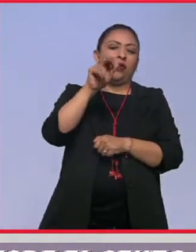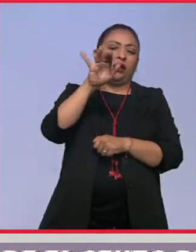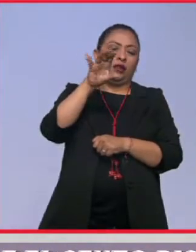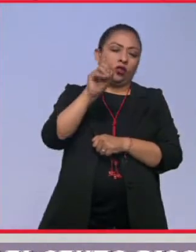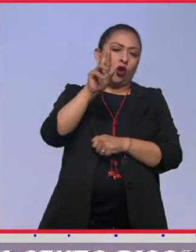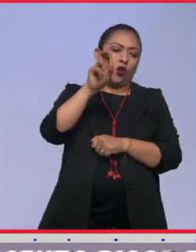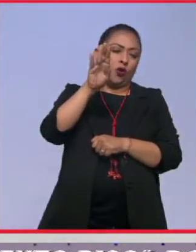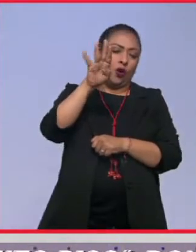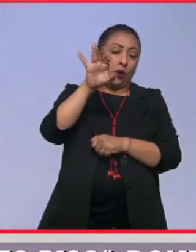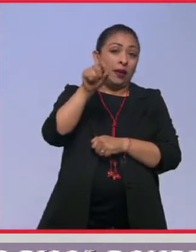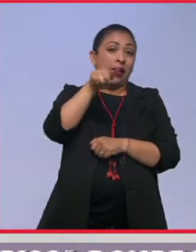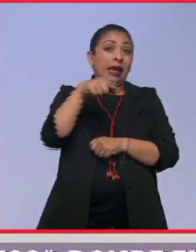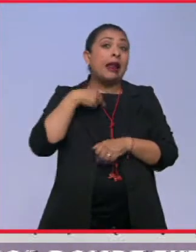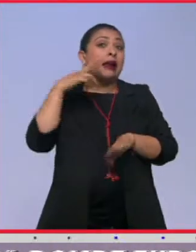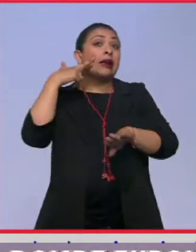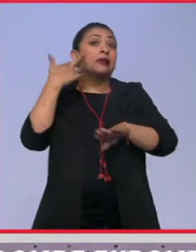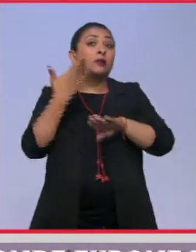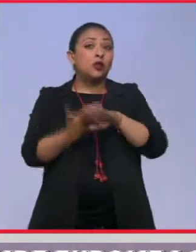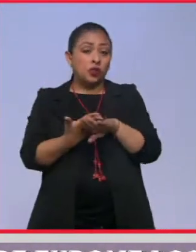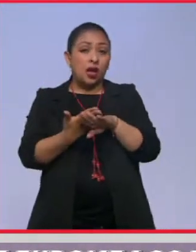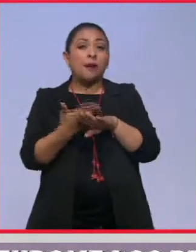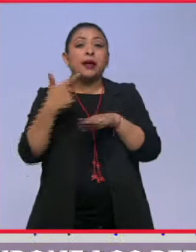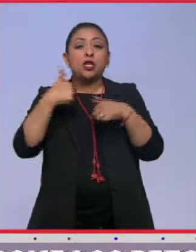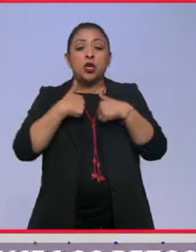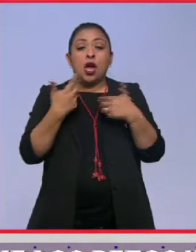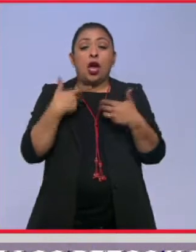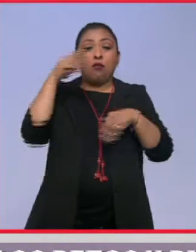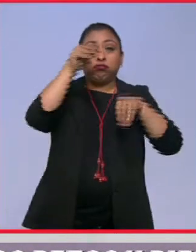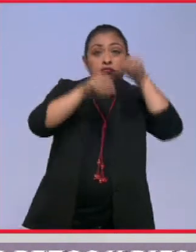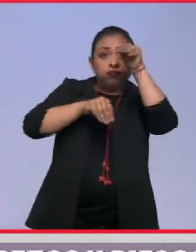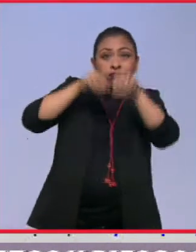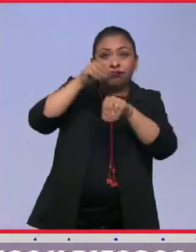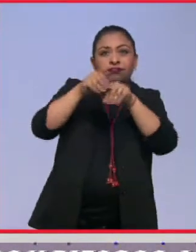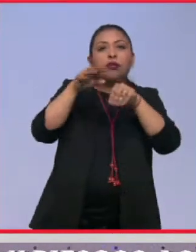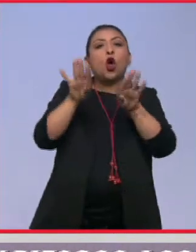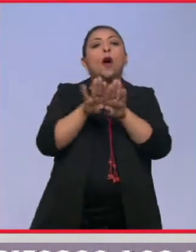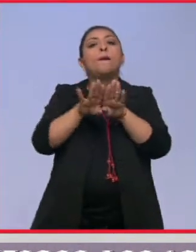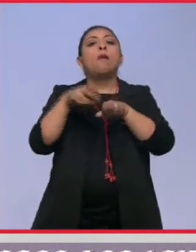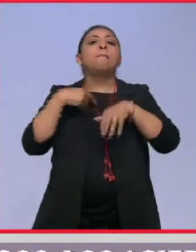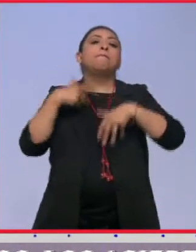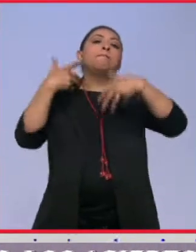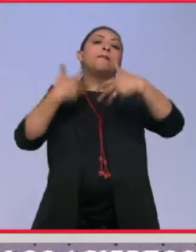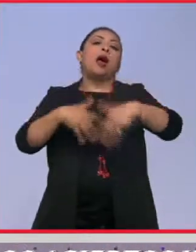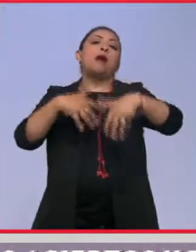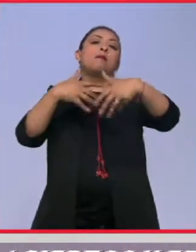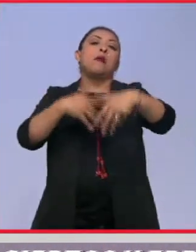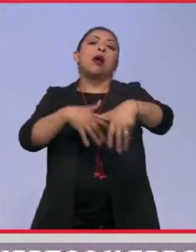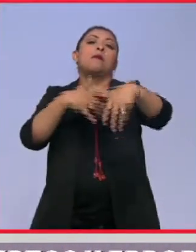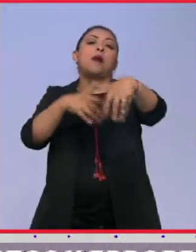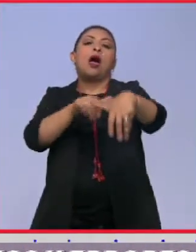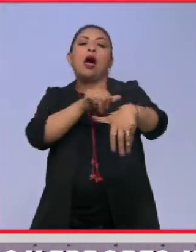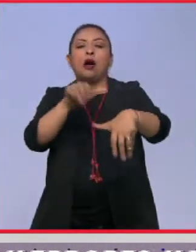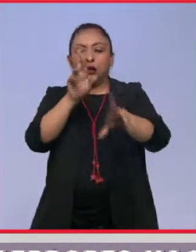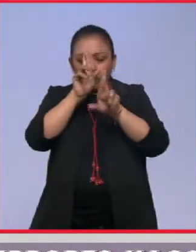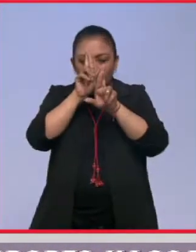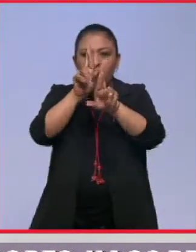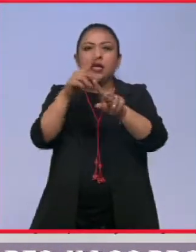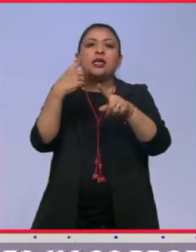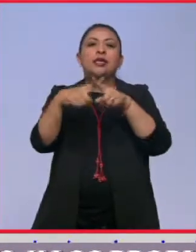Gil, que es el responsable de la creación de esta procesión en honor a la vaquita